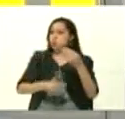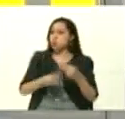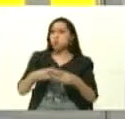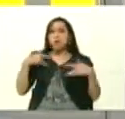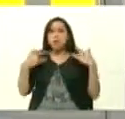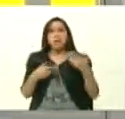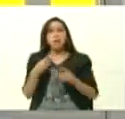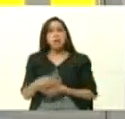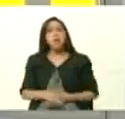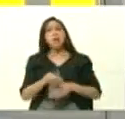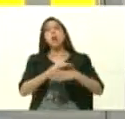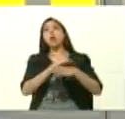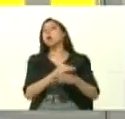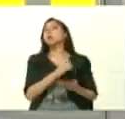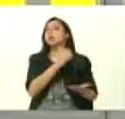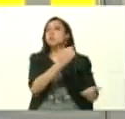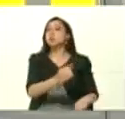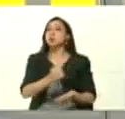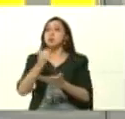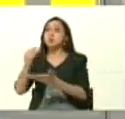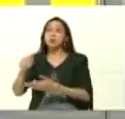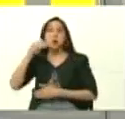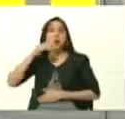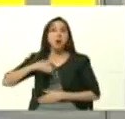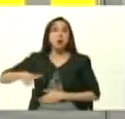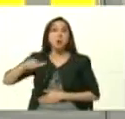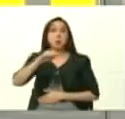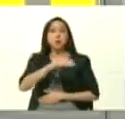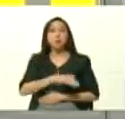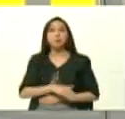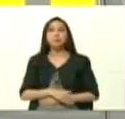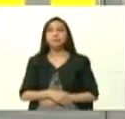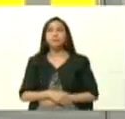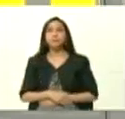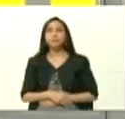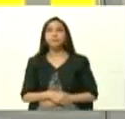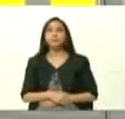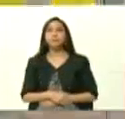plan Cayapa Proteína Animal. Adelante, Gisette.